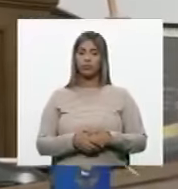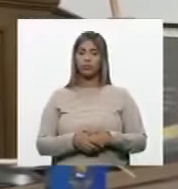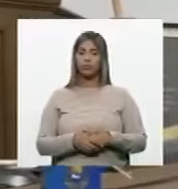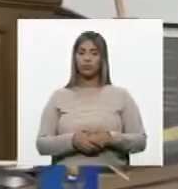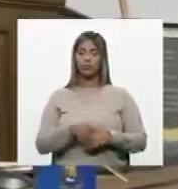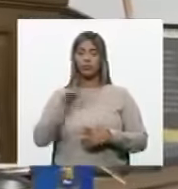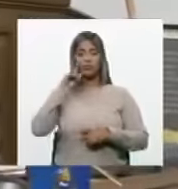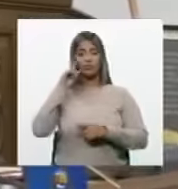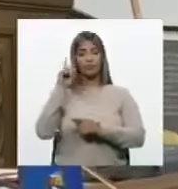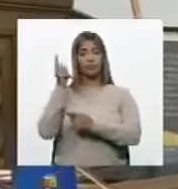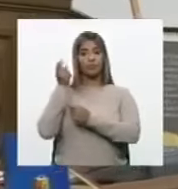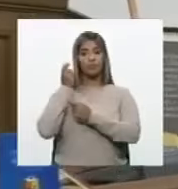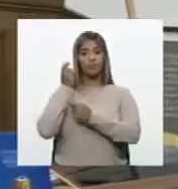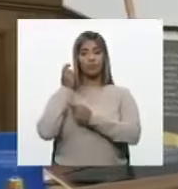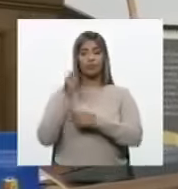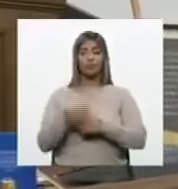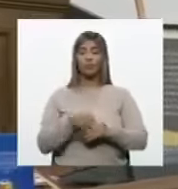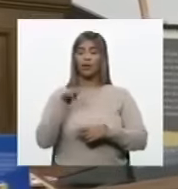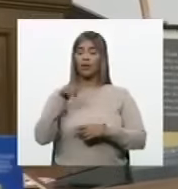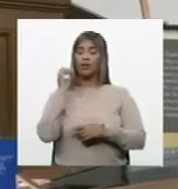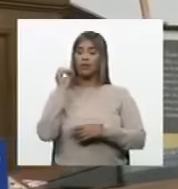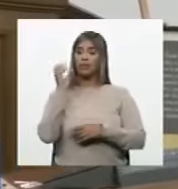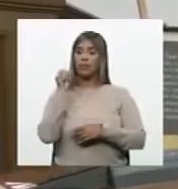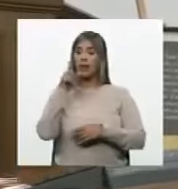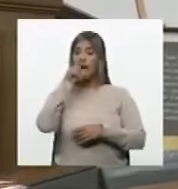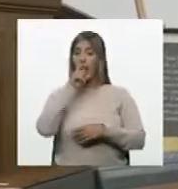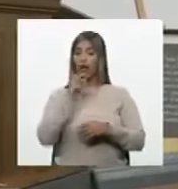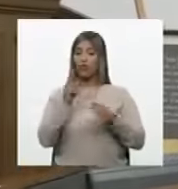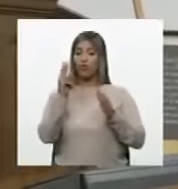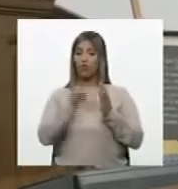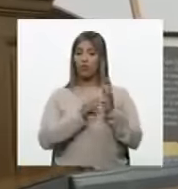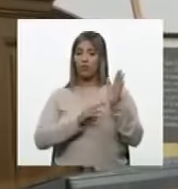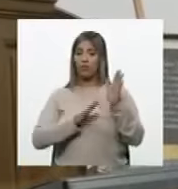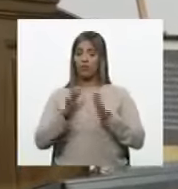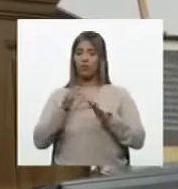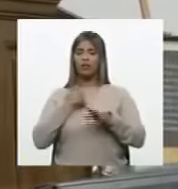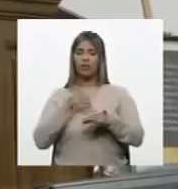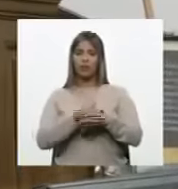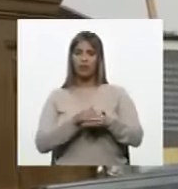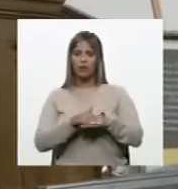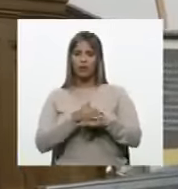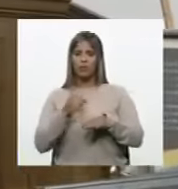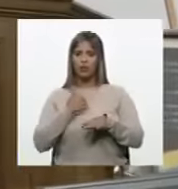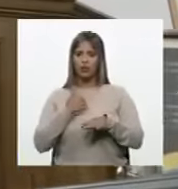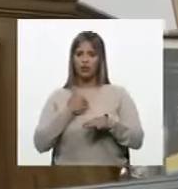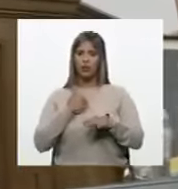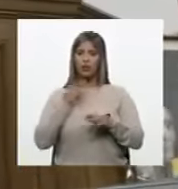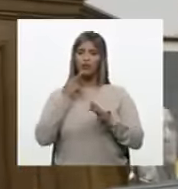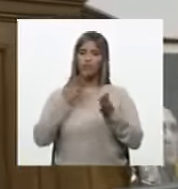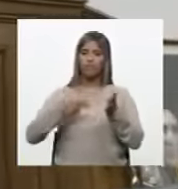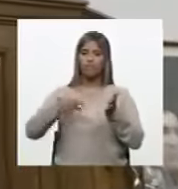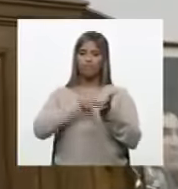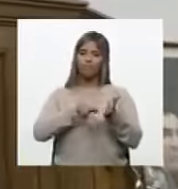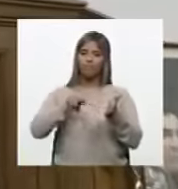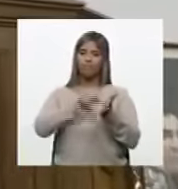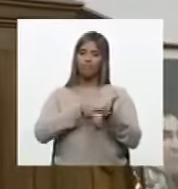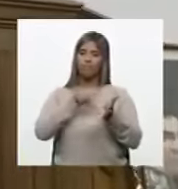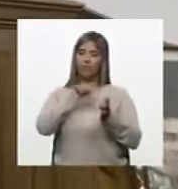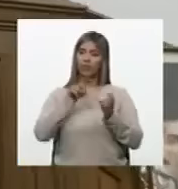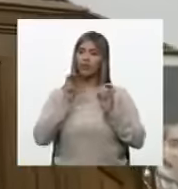recordaba esta asamblea de 2015, disculpen que entre un poquito en este tema.